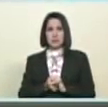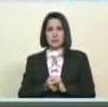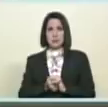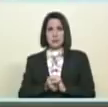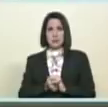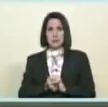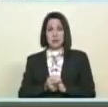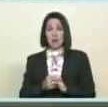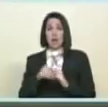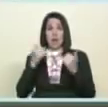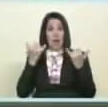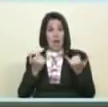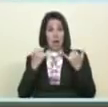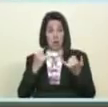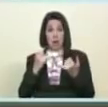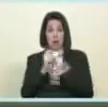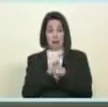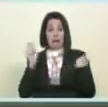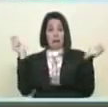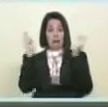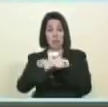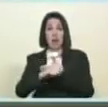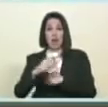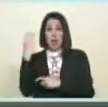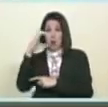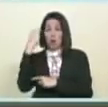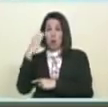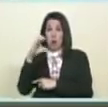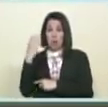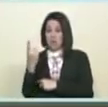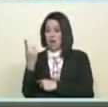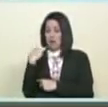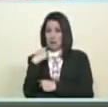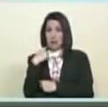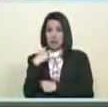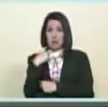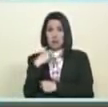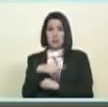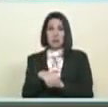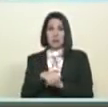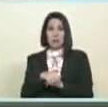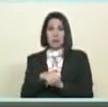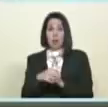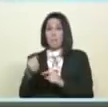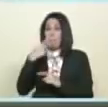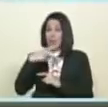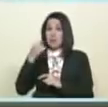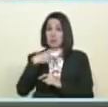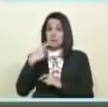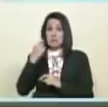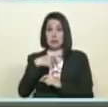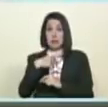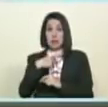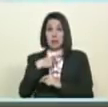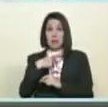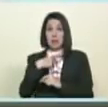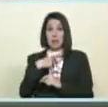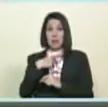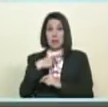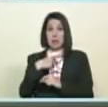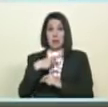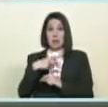Íbamos a importar de Colombia ayer unas medicinas contra